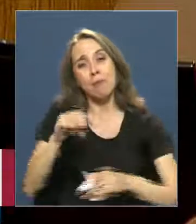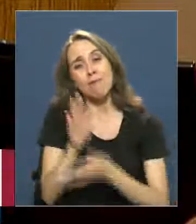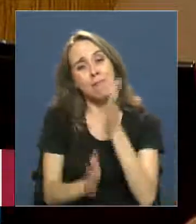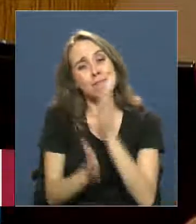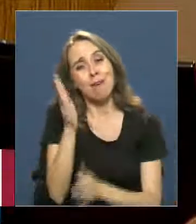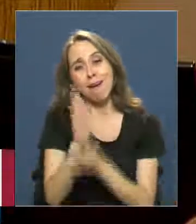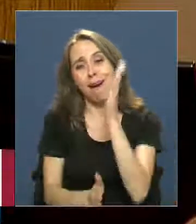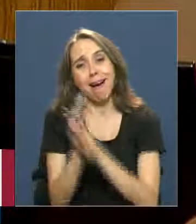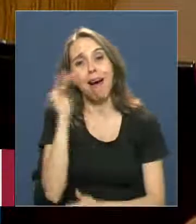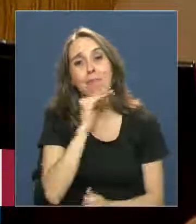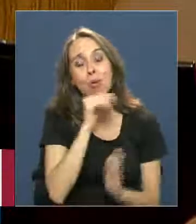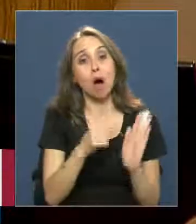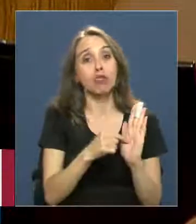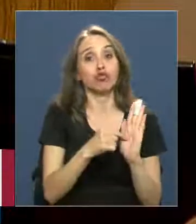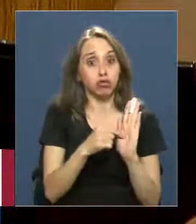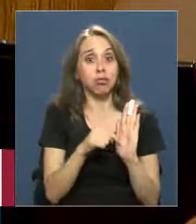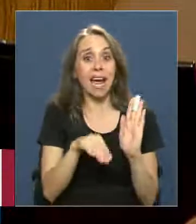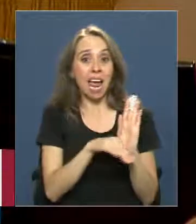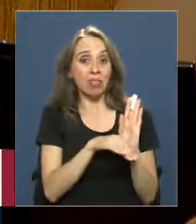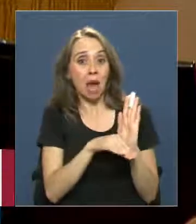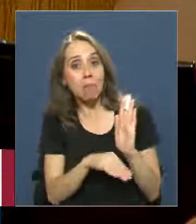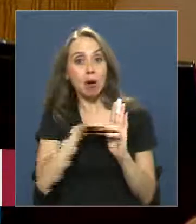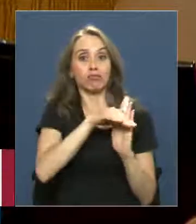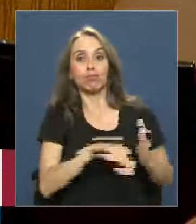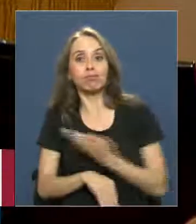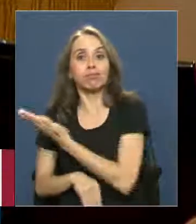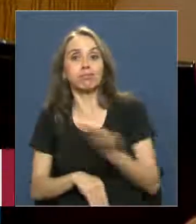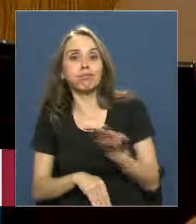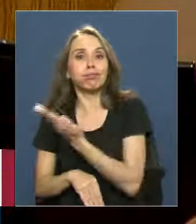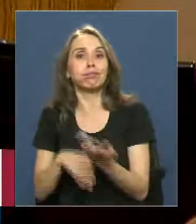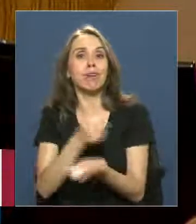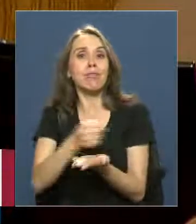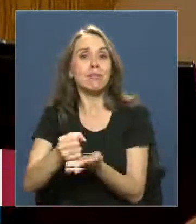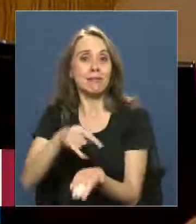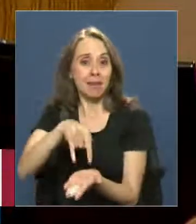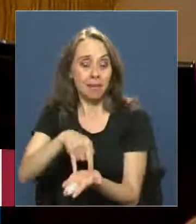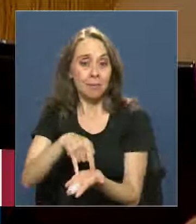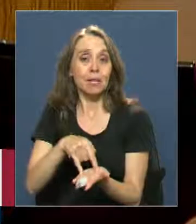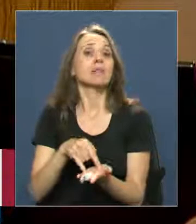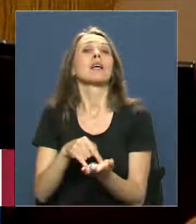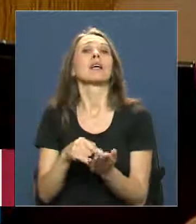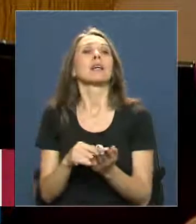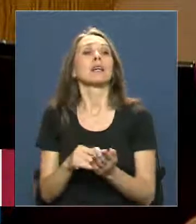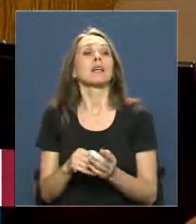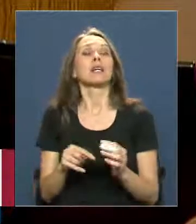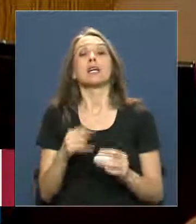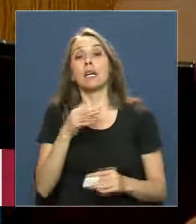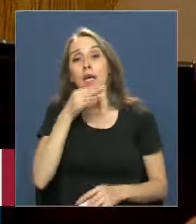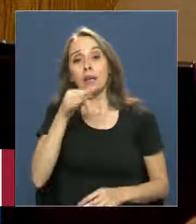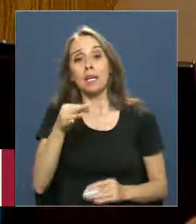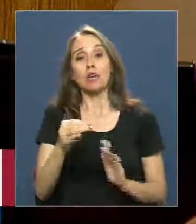celeridad para que pueda seguir el trámite normal. Y con respecto a la zona de catástrofe, ojalá que